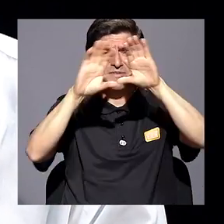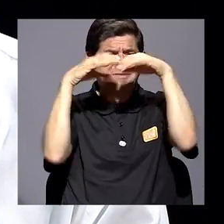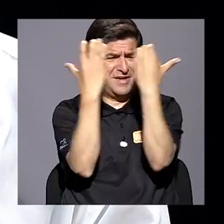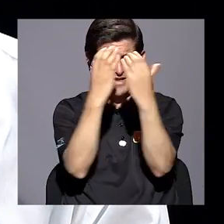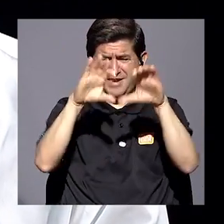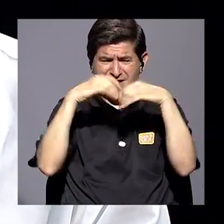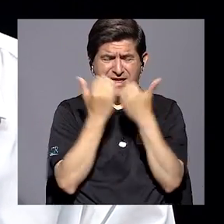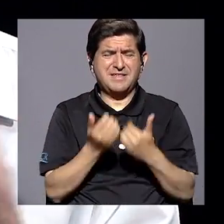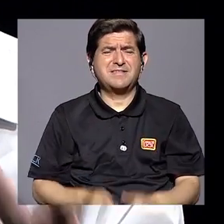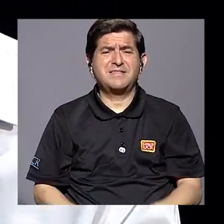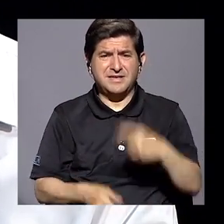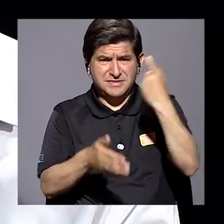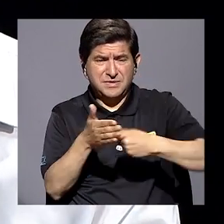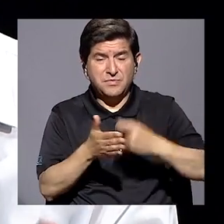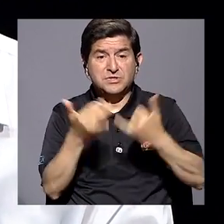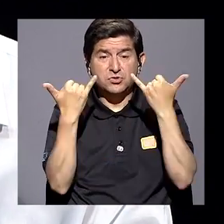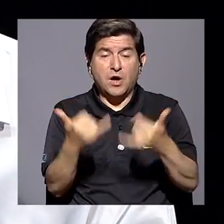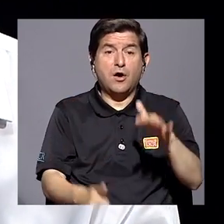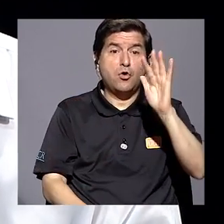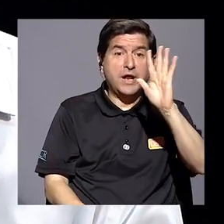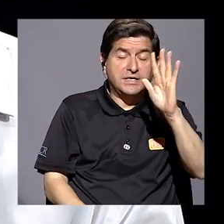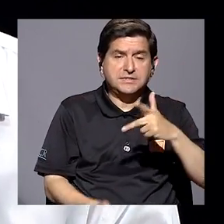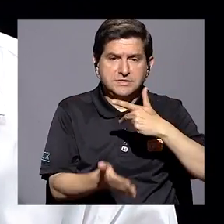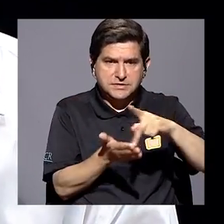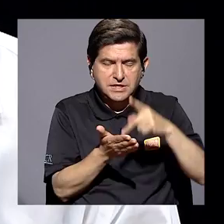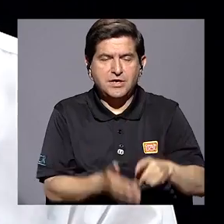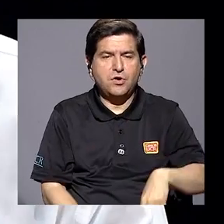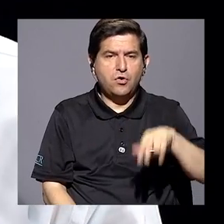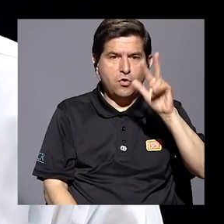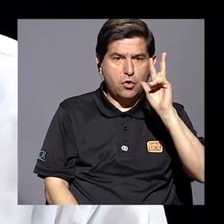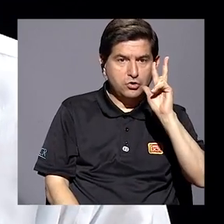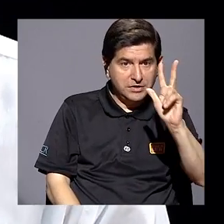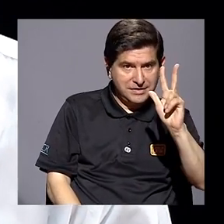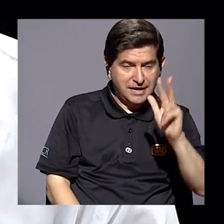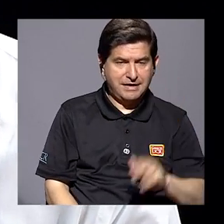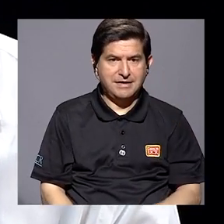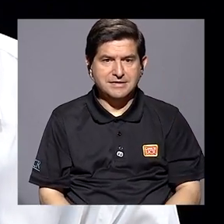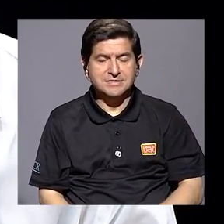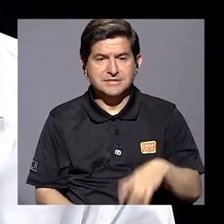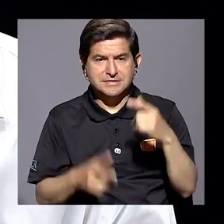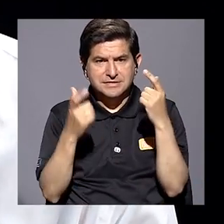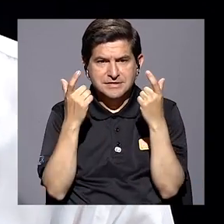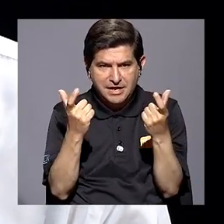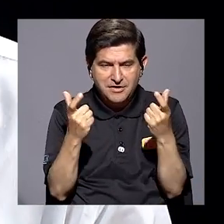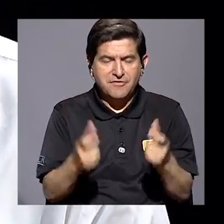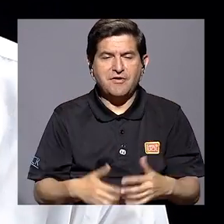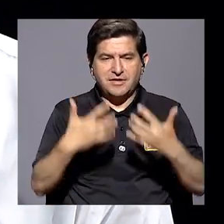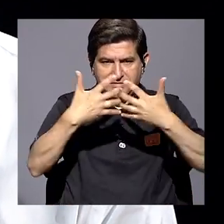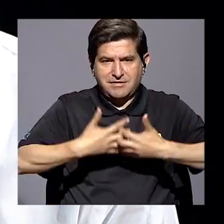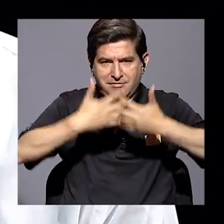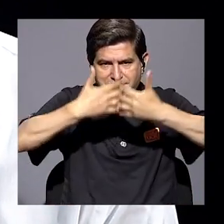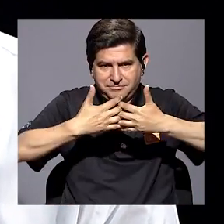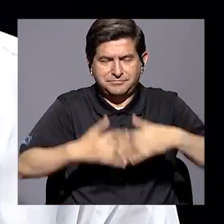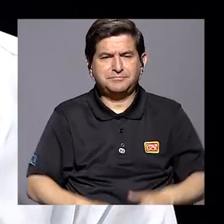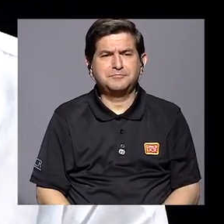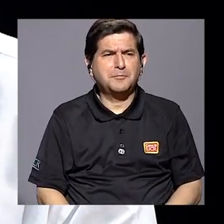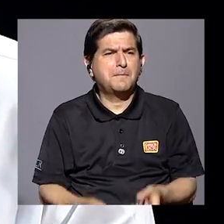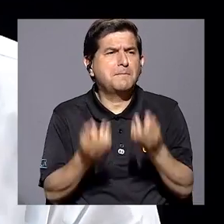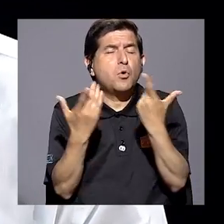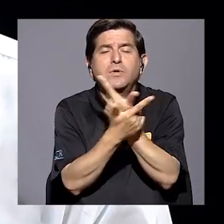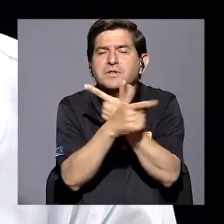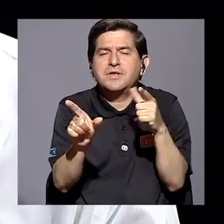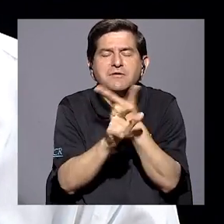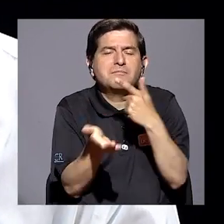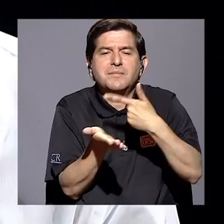categorías de impuestos ahora hay cinco en el salario hay tres categorías en renta corporativa un